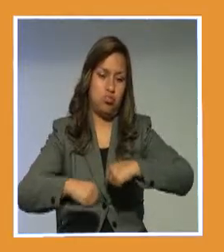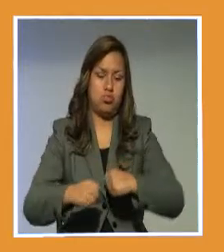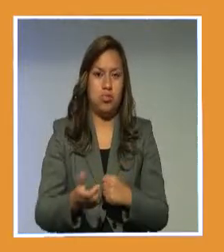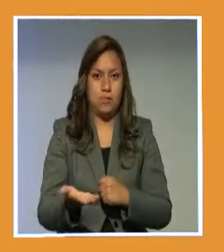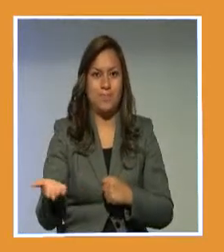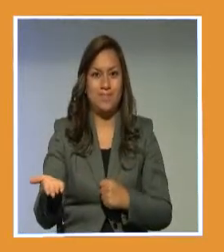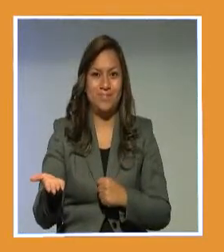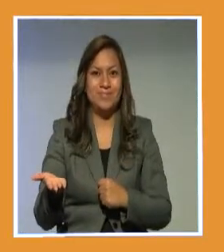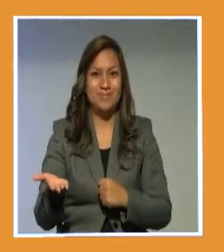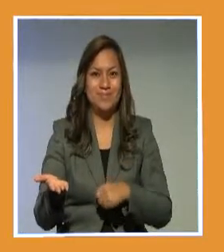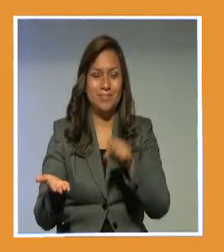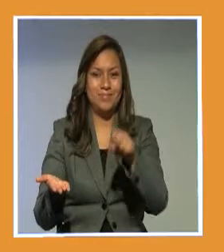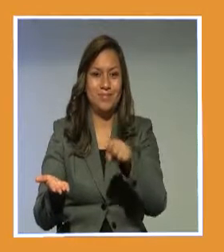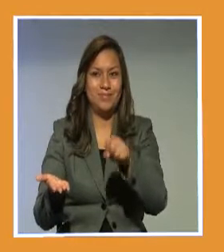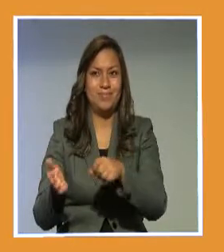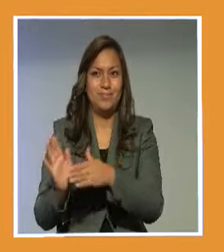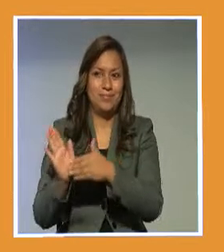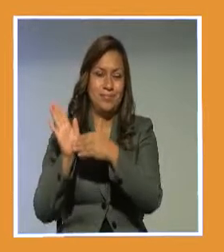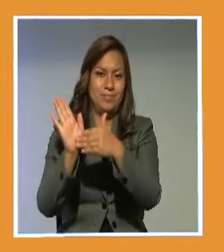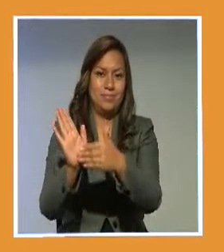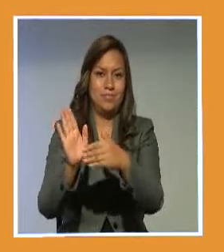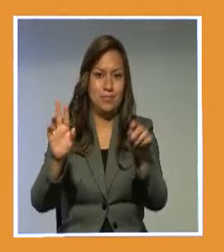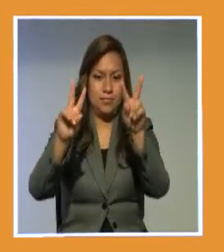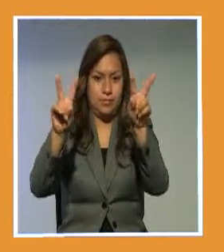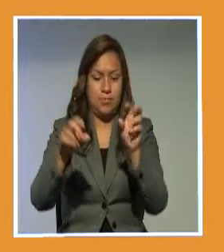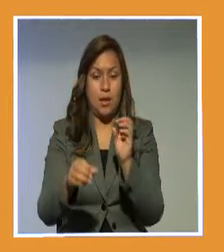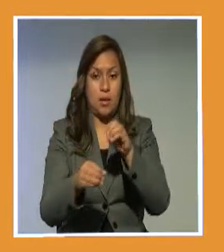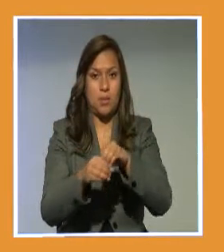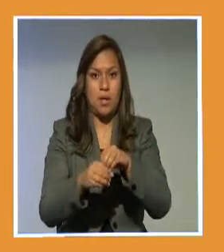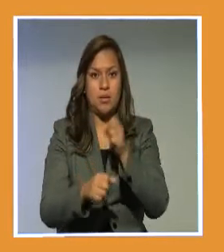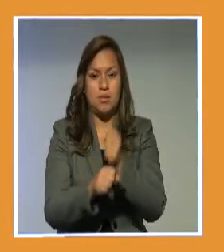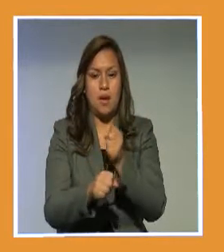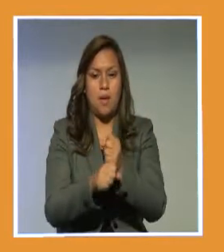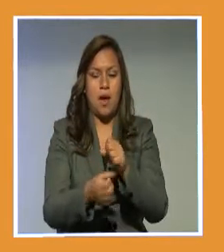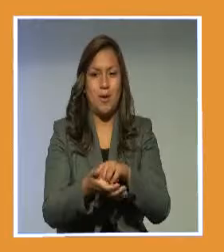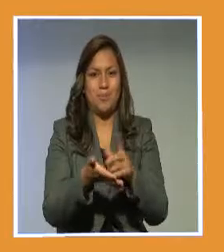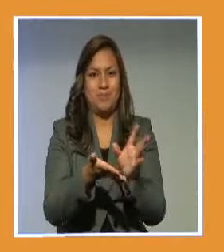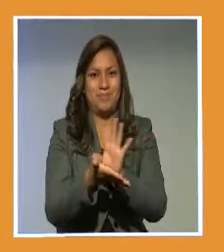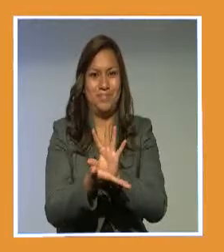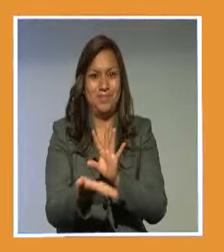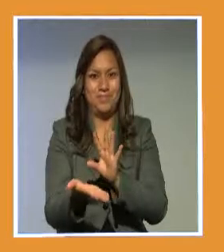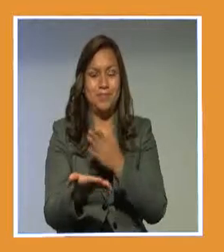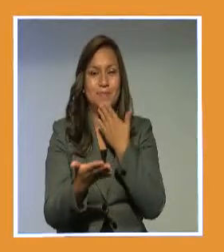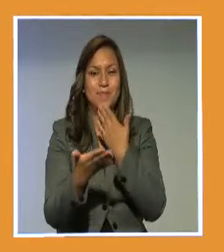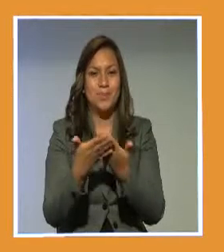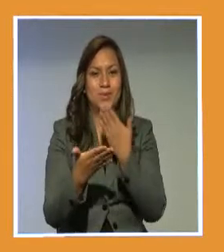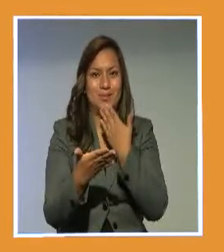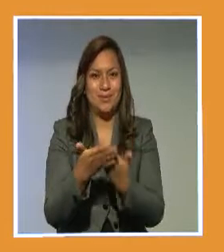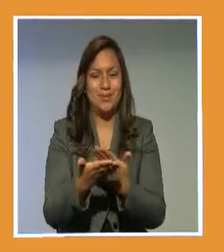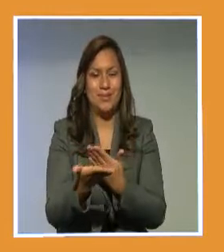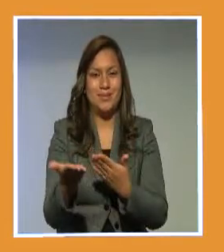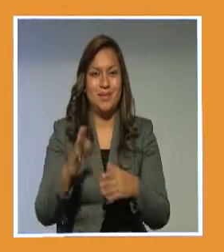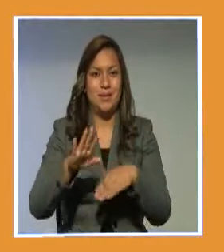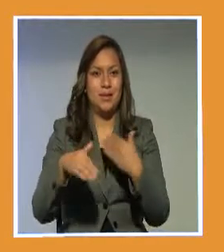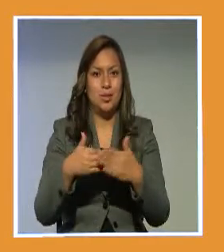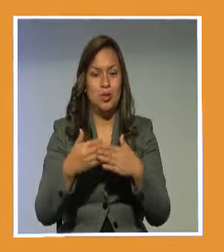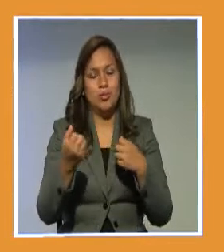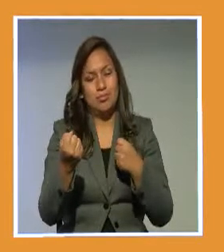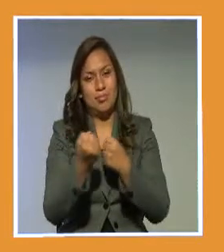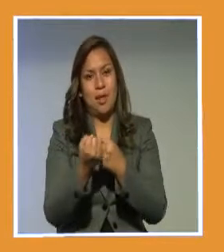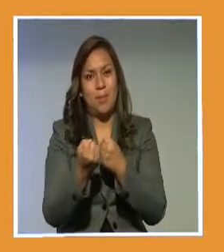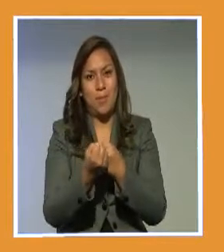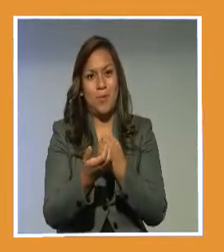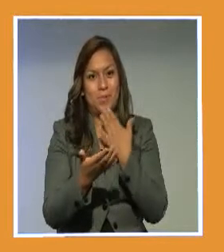pueda presentarse dentro de la tarea legislativa. Así es que muchas gracias realmente por el apoyo a todas y